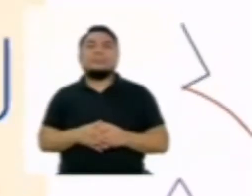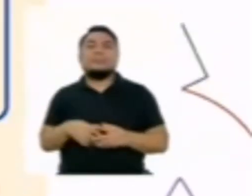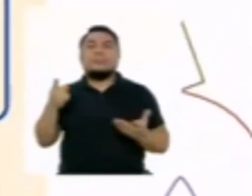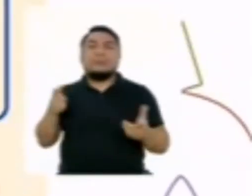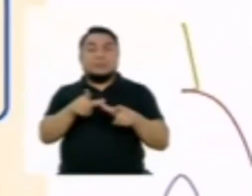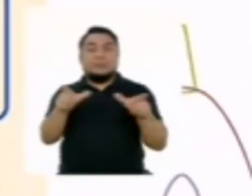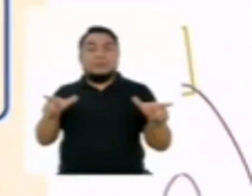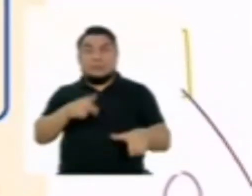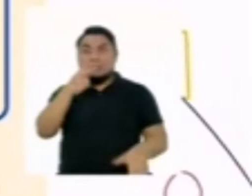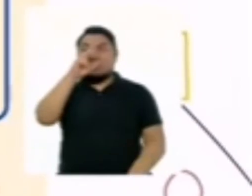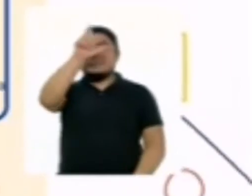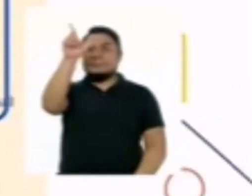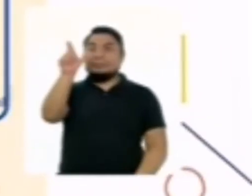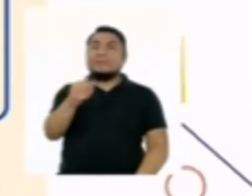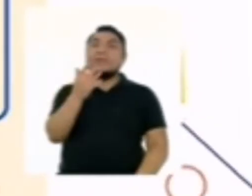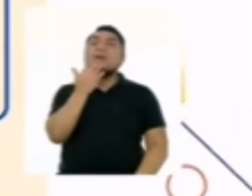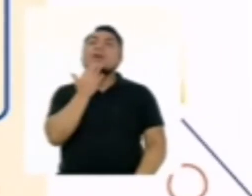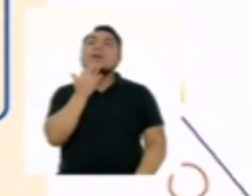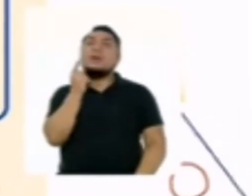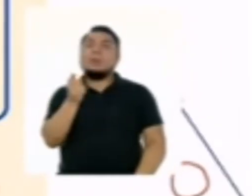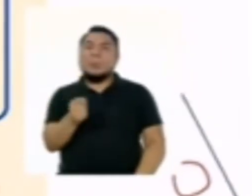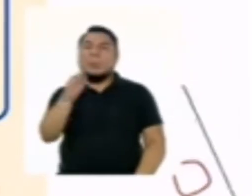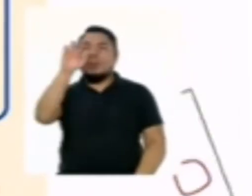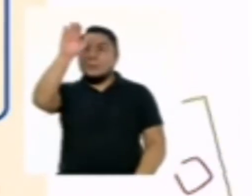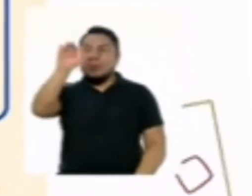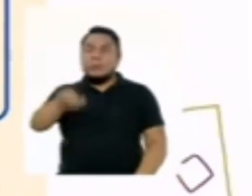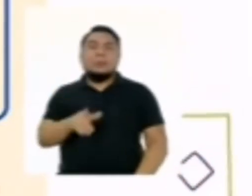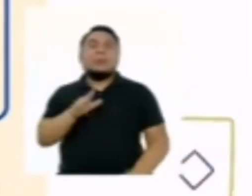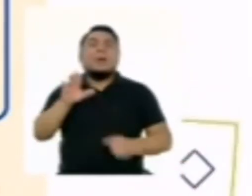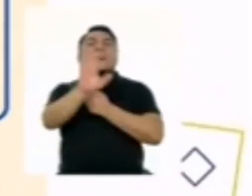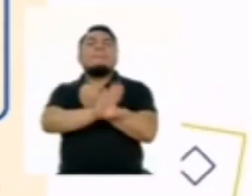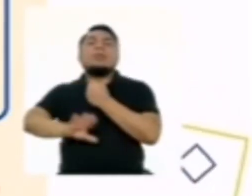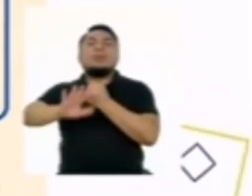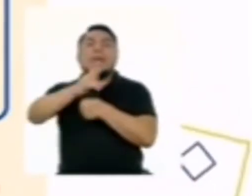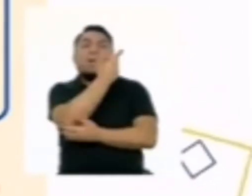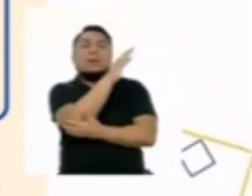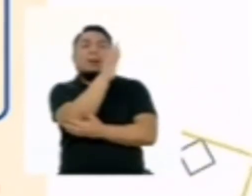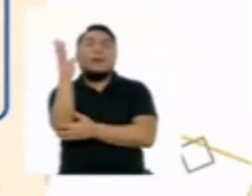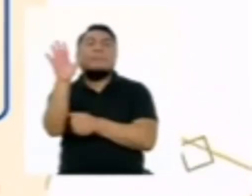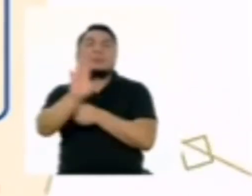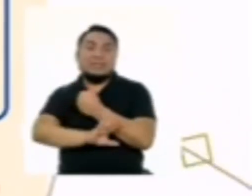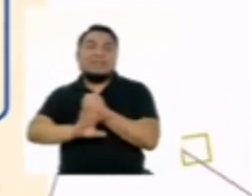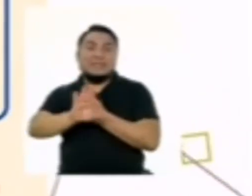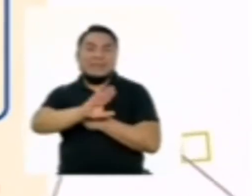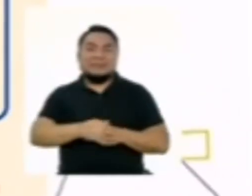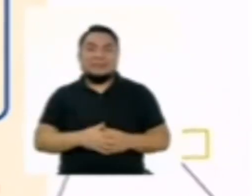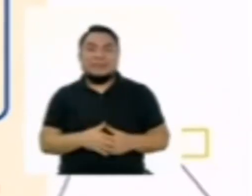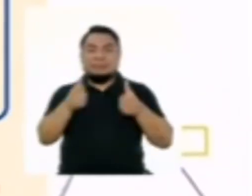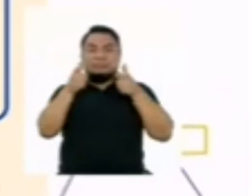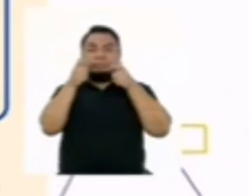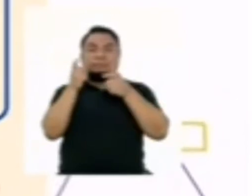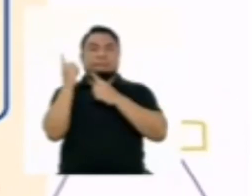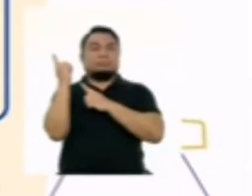Las partes del mapa que están a color son todas áreas naturales protegidas.